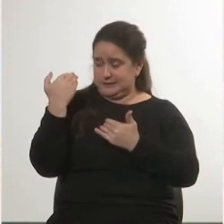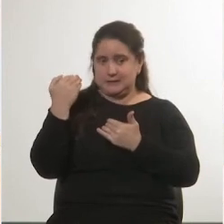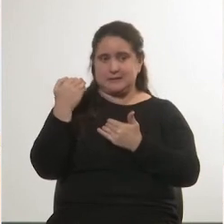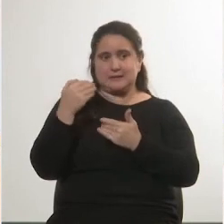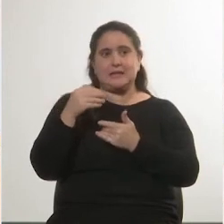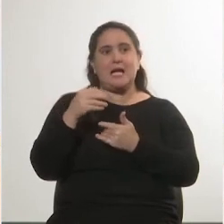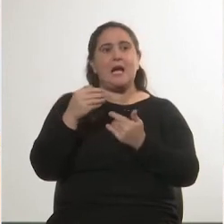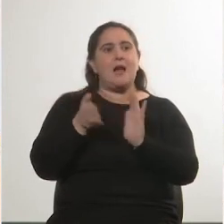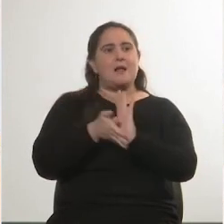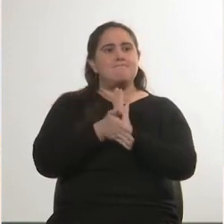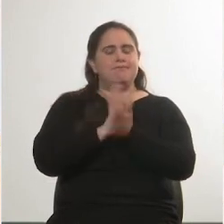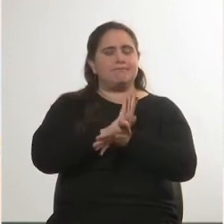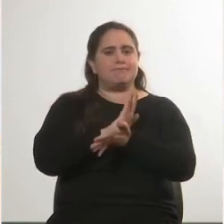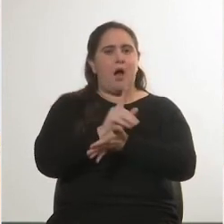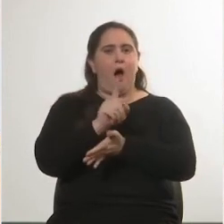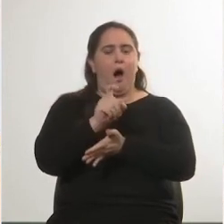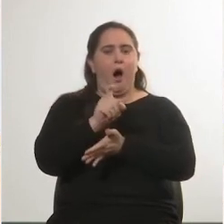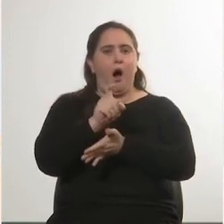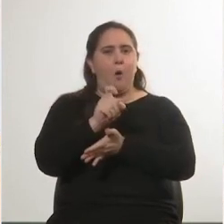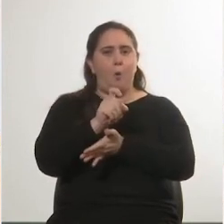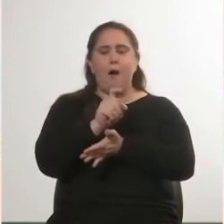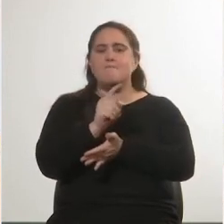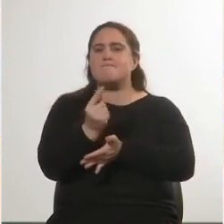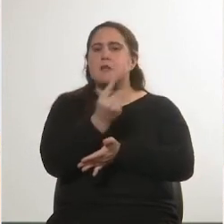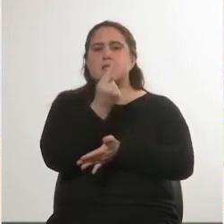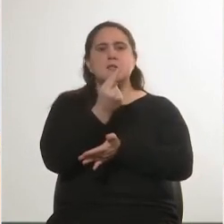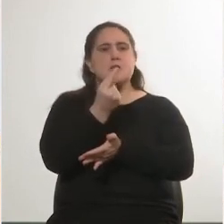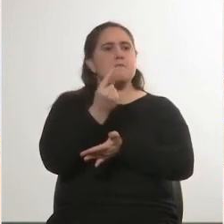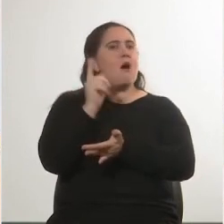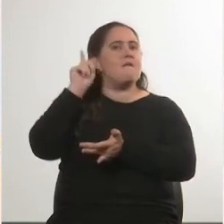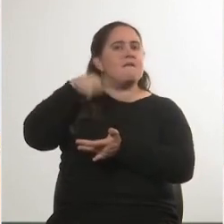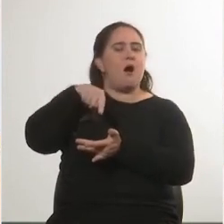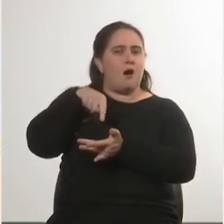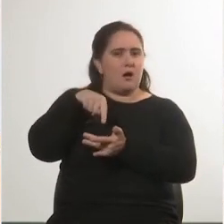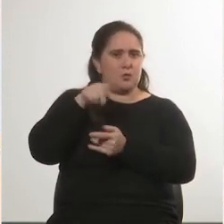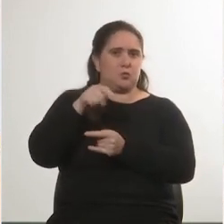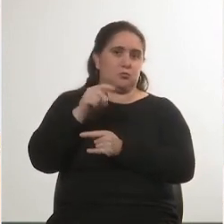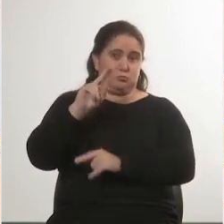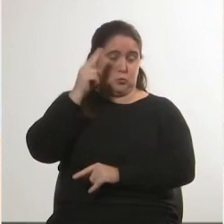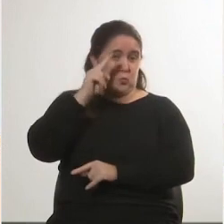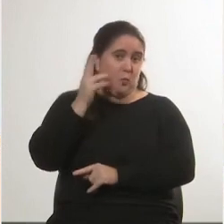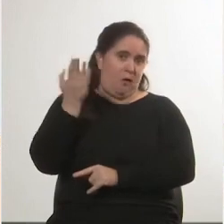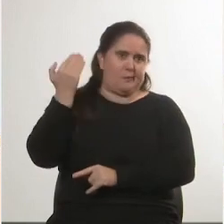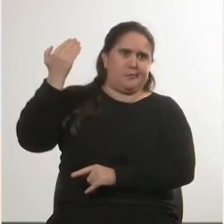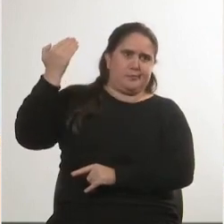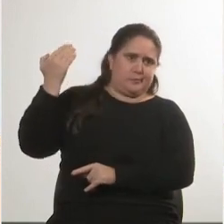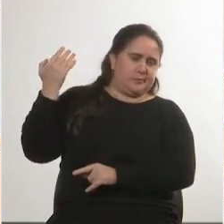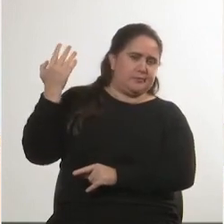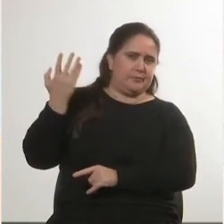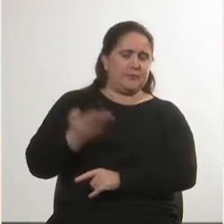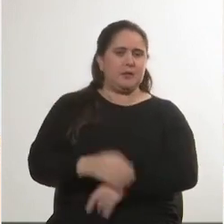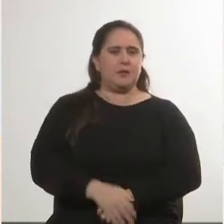la principal fuente de abastecimiento que tuvo el país tradicionalmente.